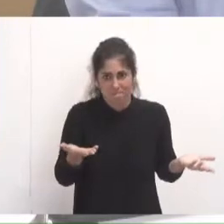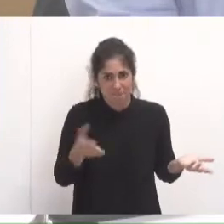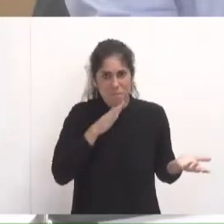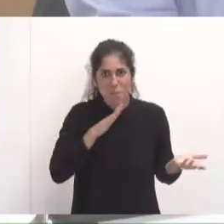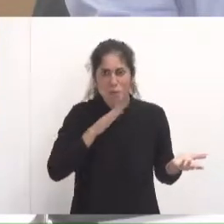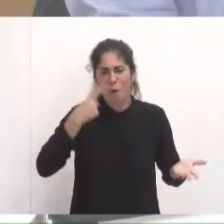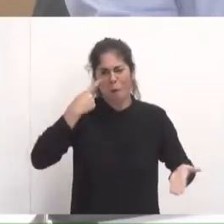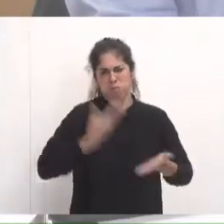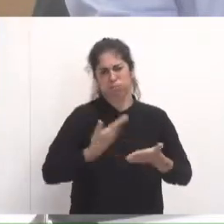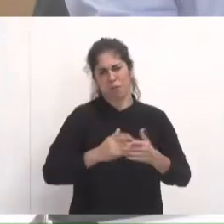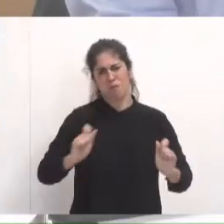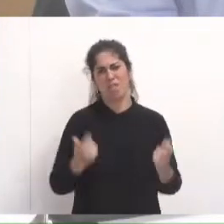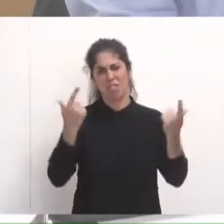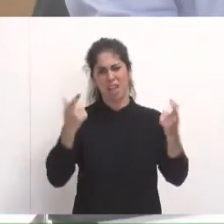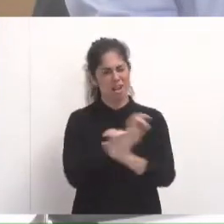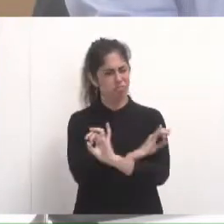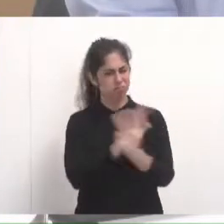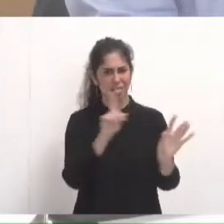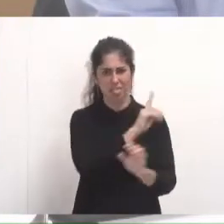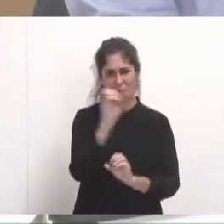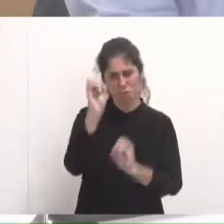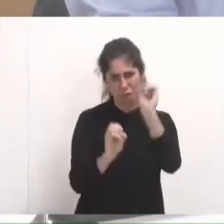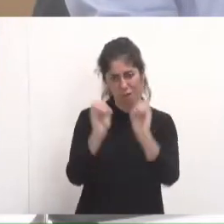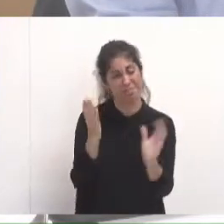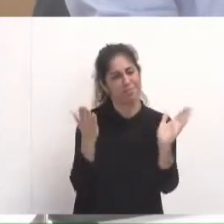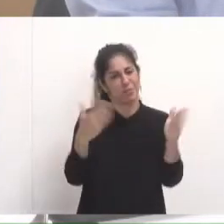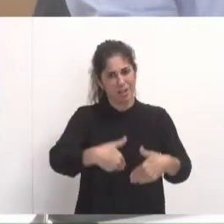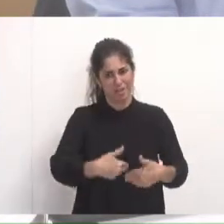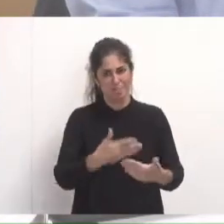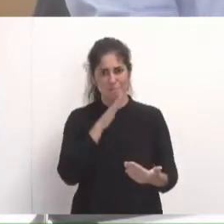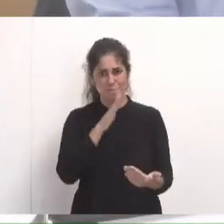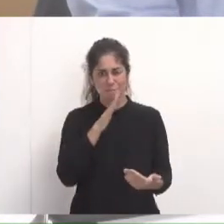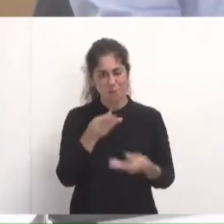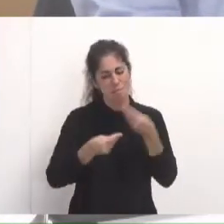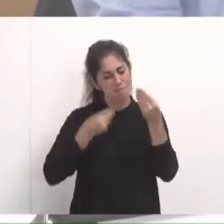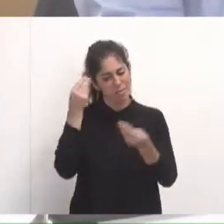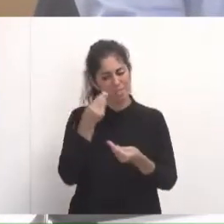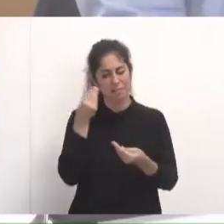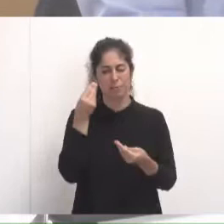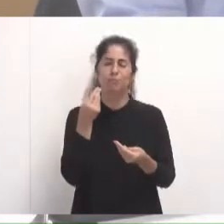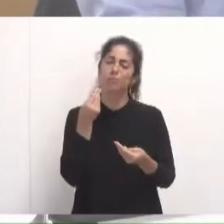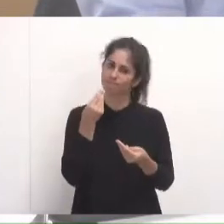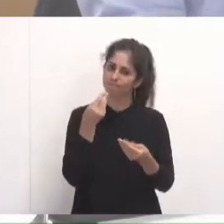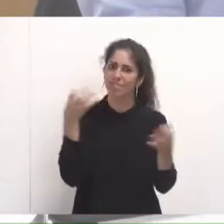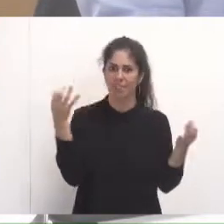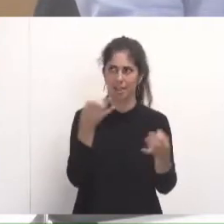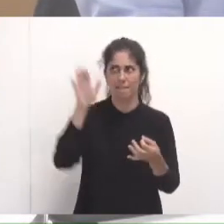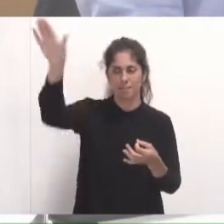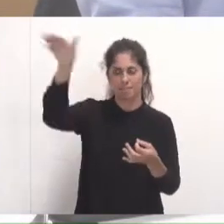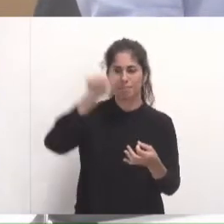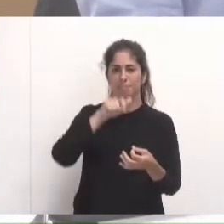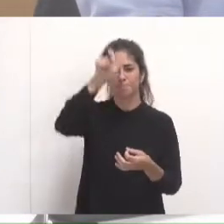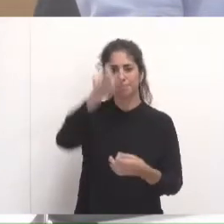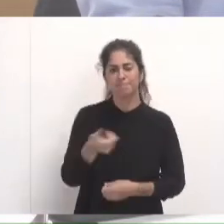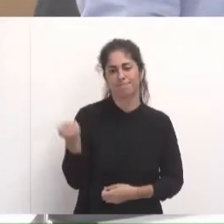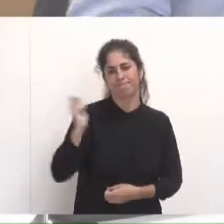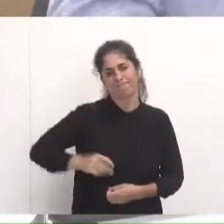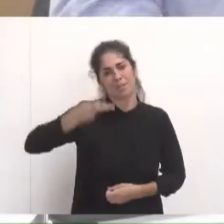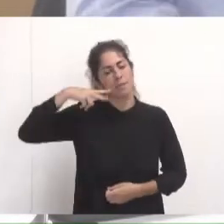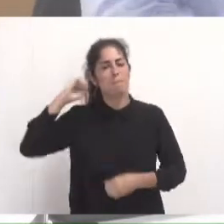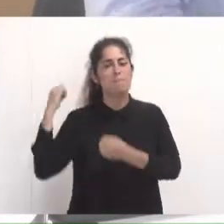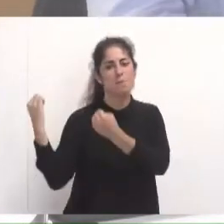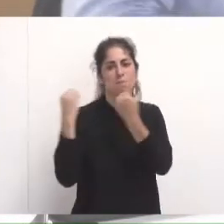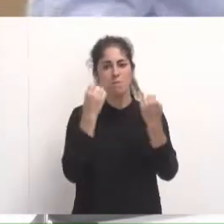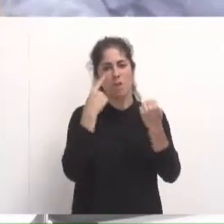eso creíamos necesario que estuviese este especialista para, bueno, establecer cuál es el criterio de actuación